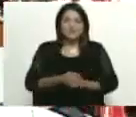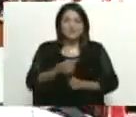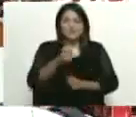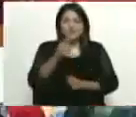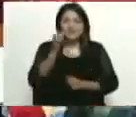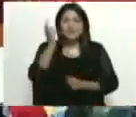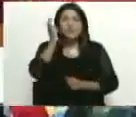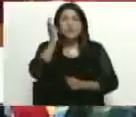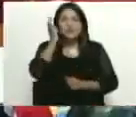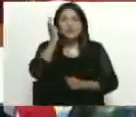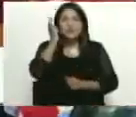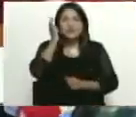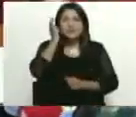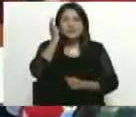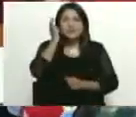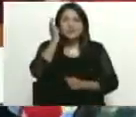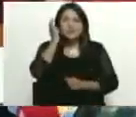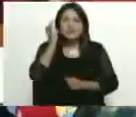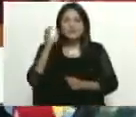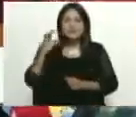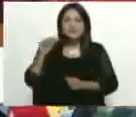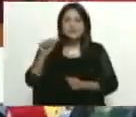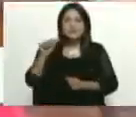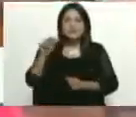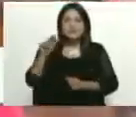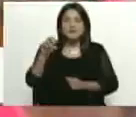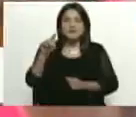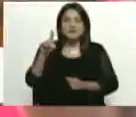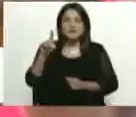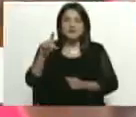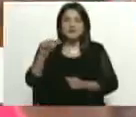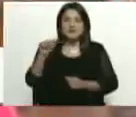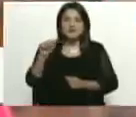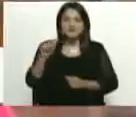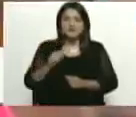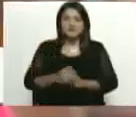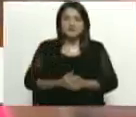Carelda Rondón, Comunidad El Carmelo, ¿dónde está?